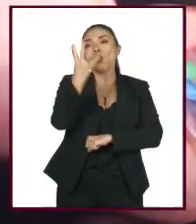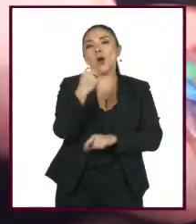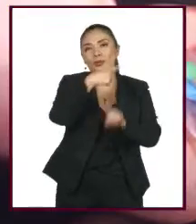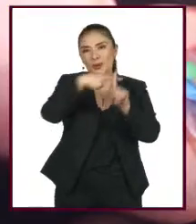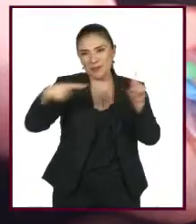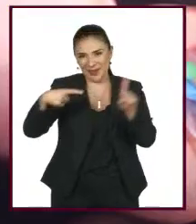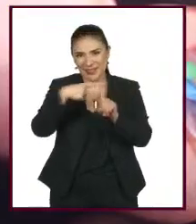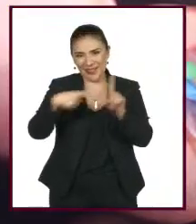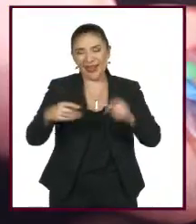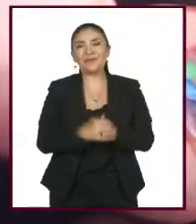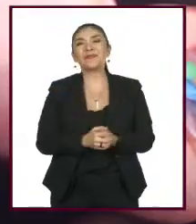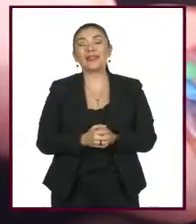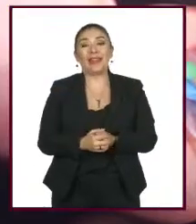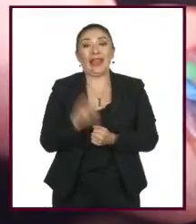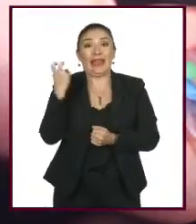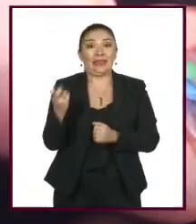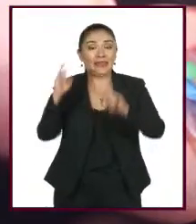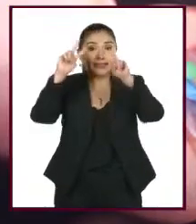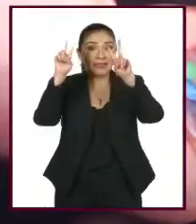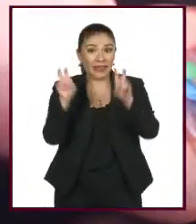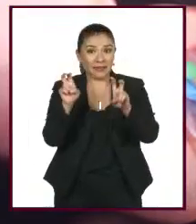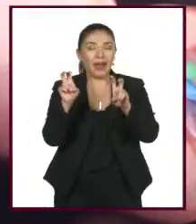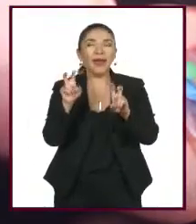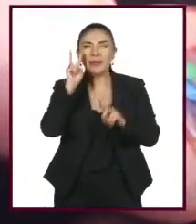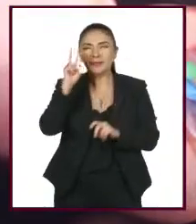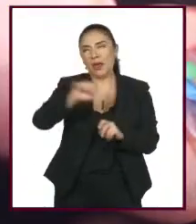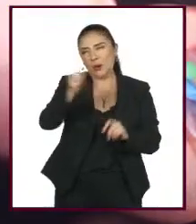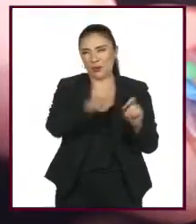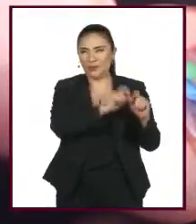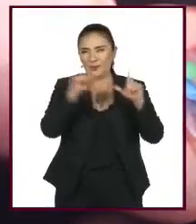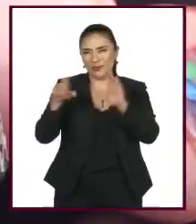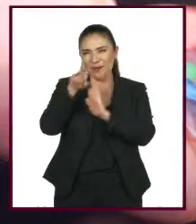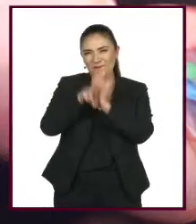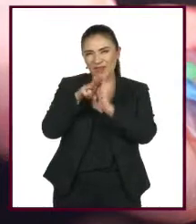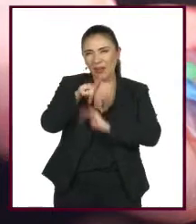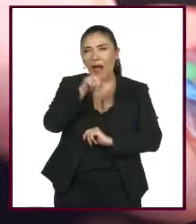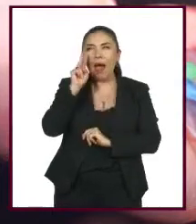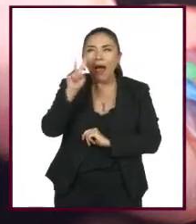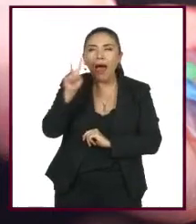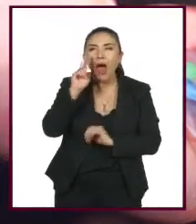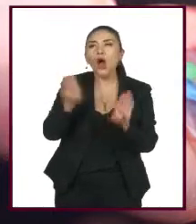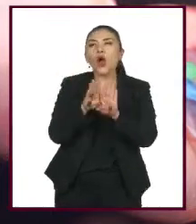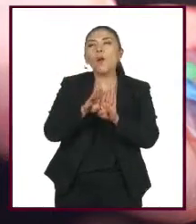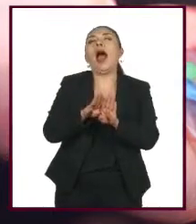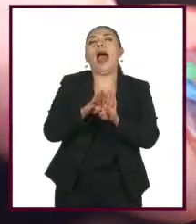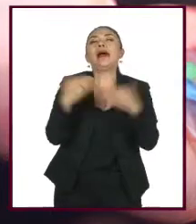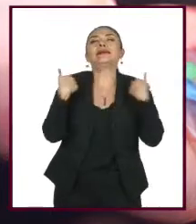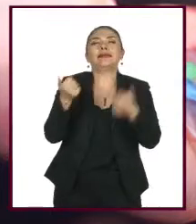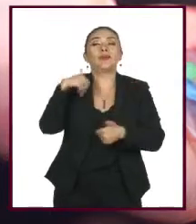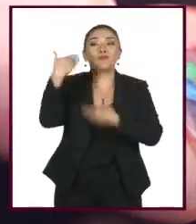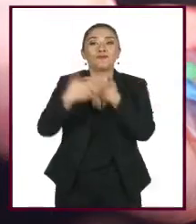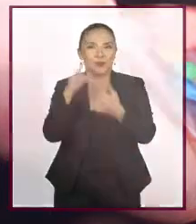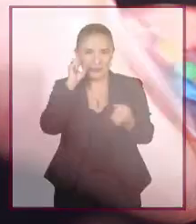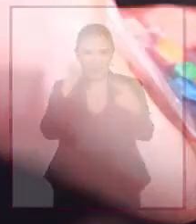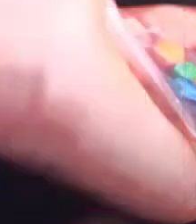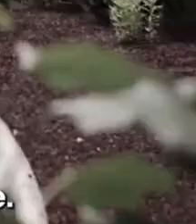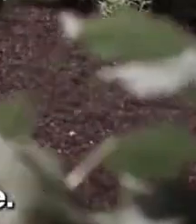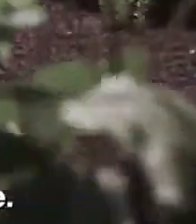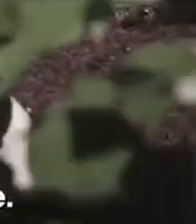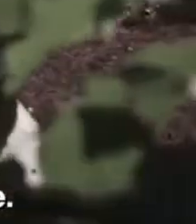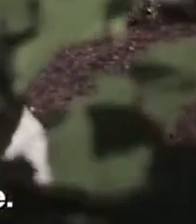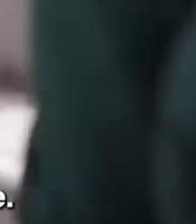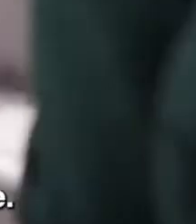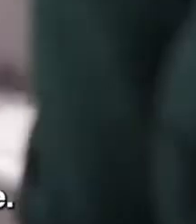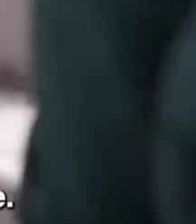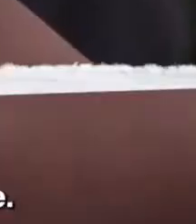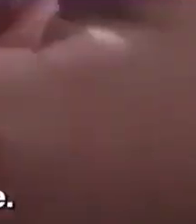horas. Y respecto a este tema, veamos la siguiente información para que puedan tener ya la base para acompañarnos.